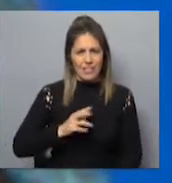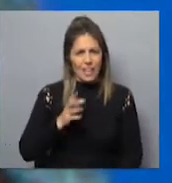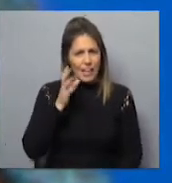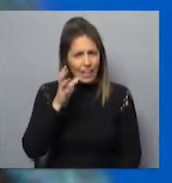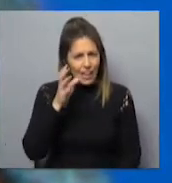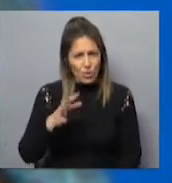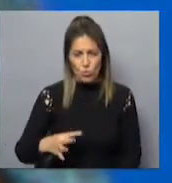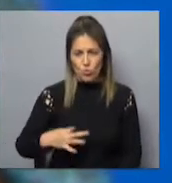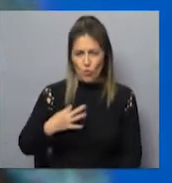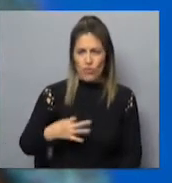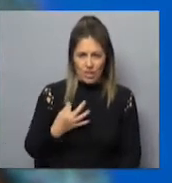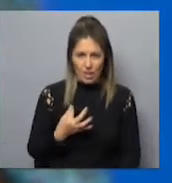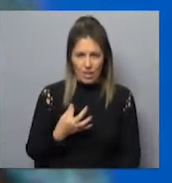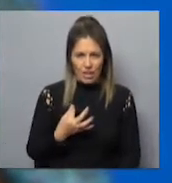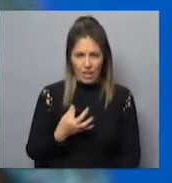vida